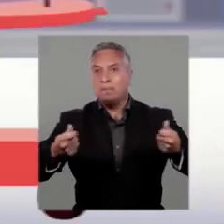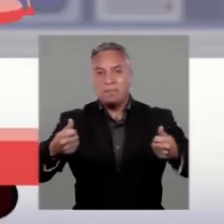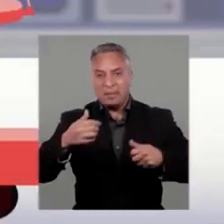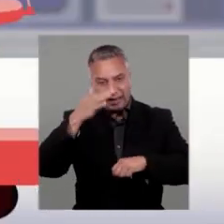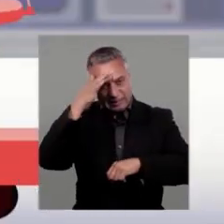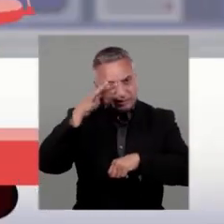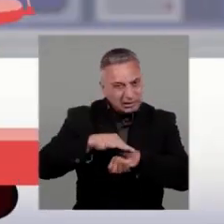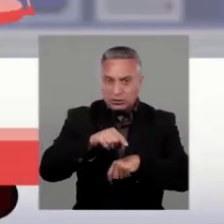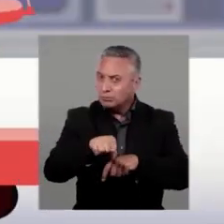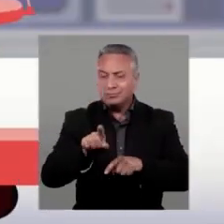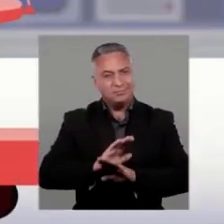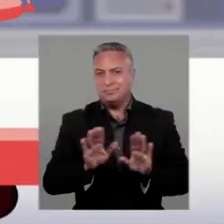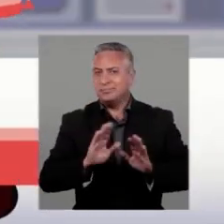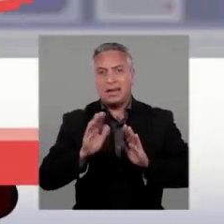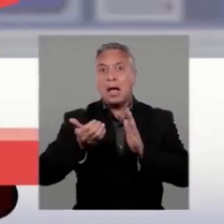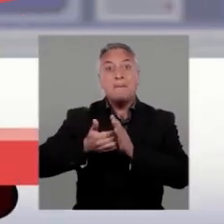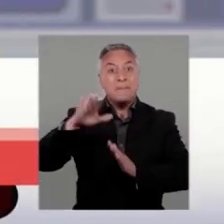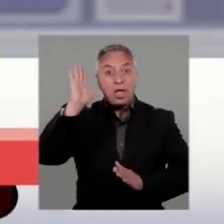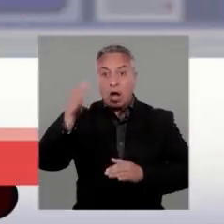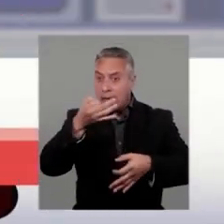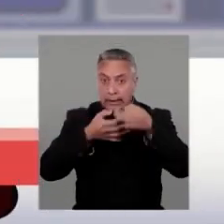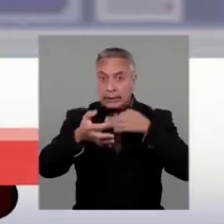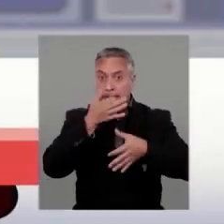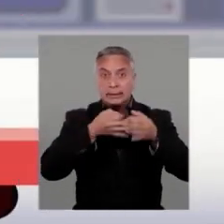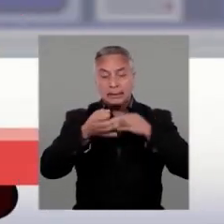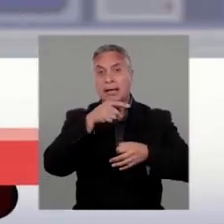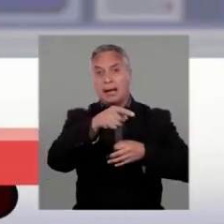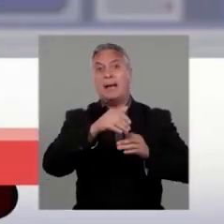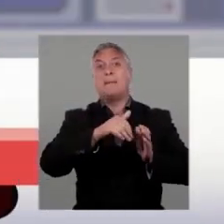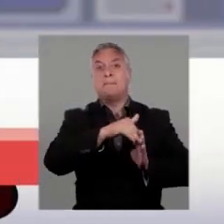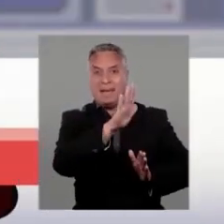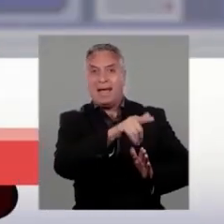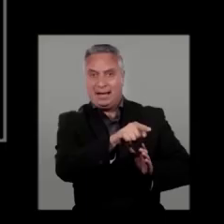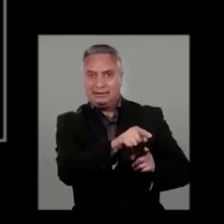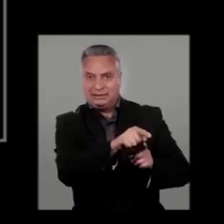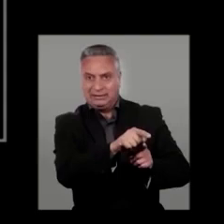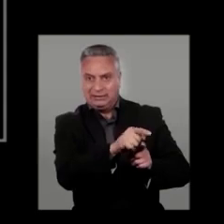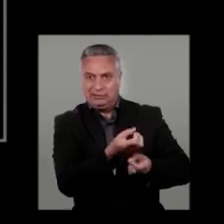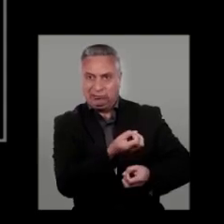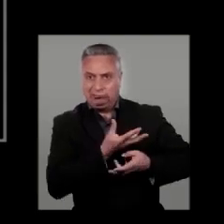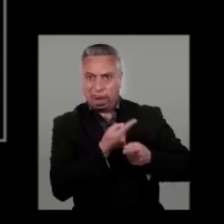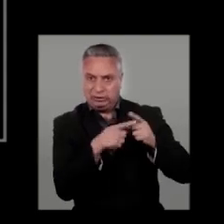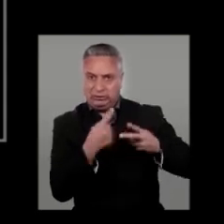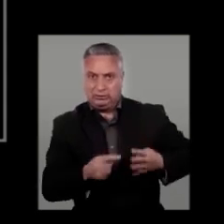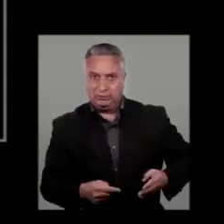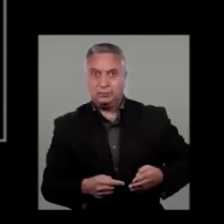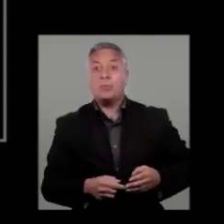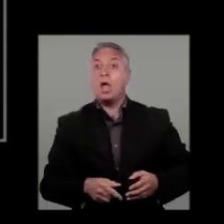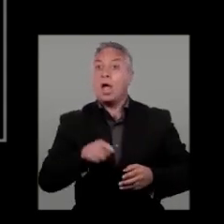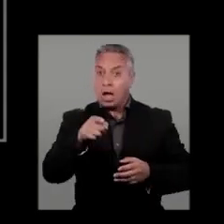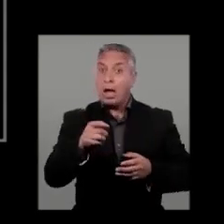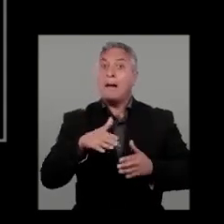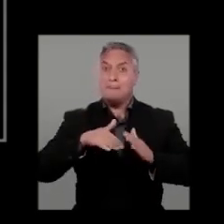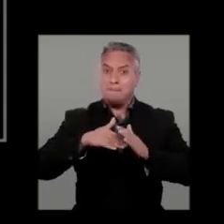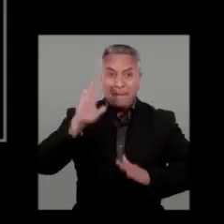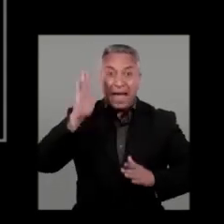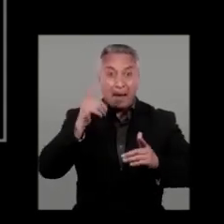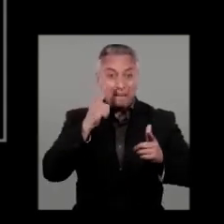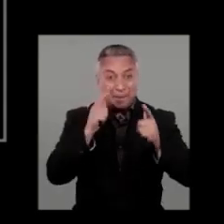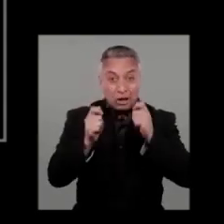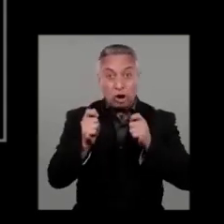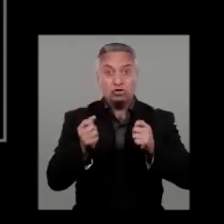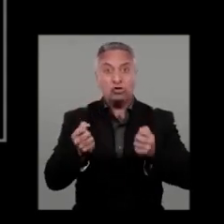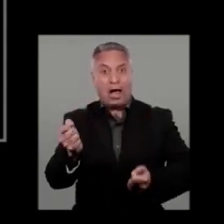menos efectos secundarios que la mayoría de los remedios de uso común. De hecho, es mucho más arriesgado conducir un